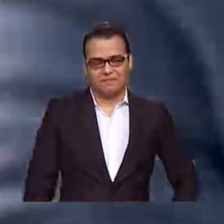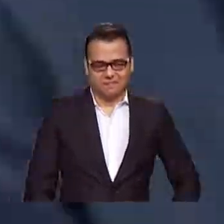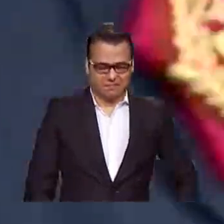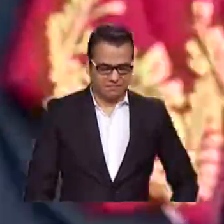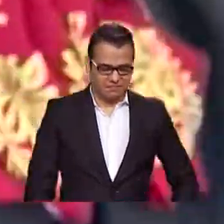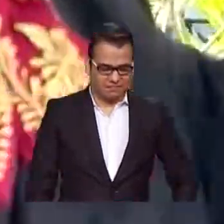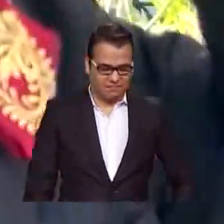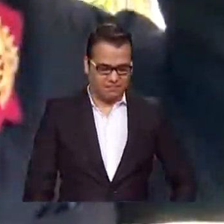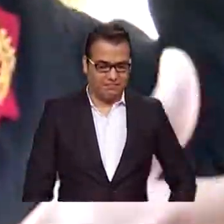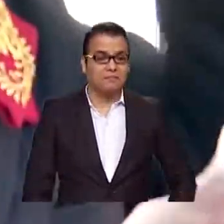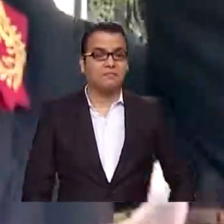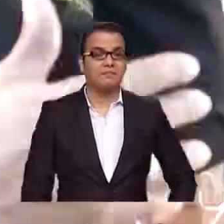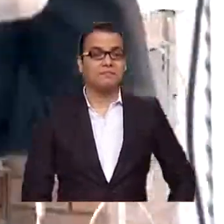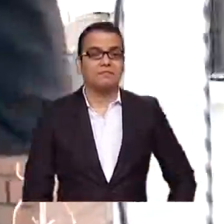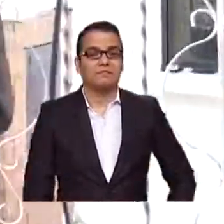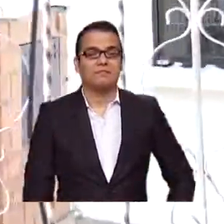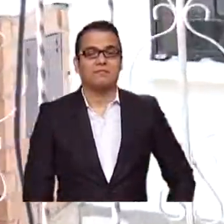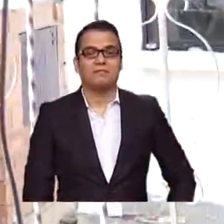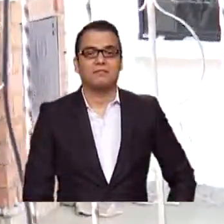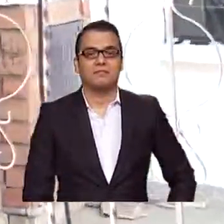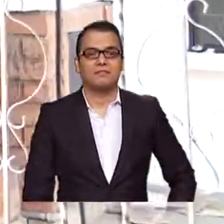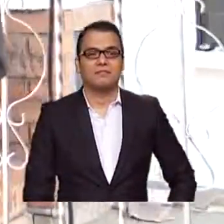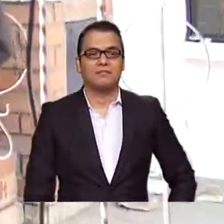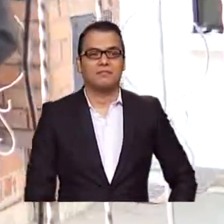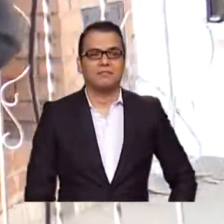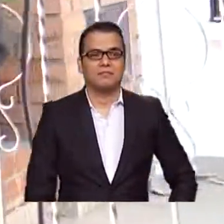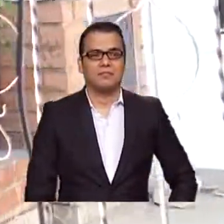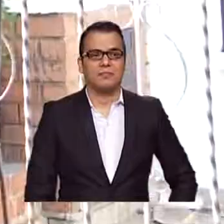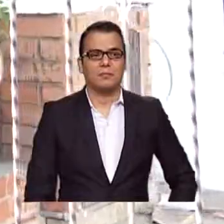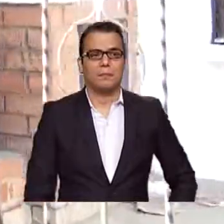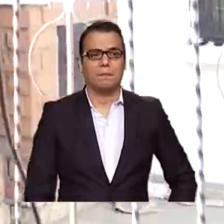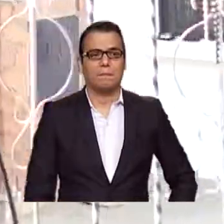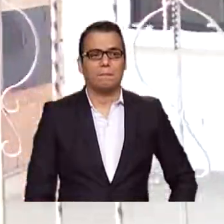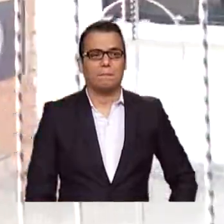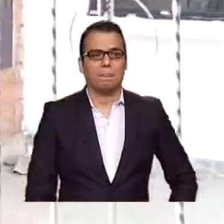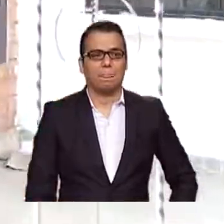alegría a ustedes y también para recibir el apoyo que ustedes voluntariamente quieran darnos.